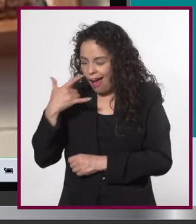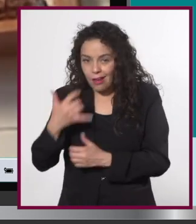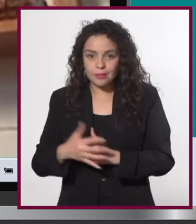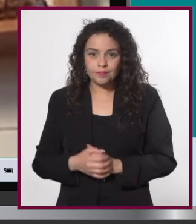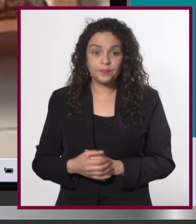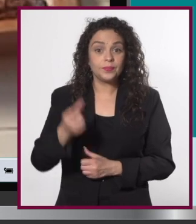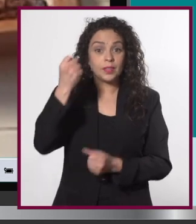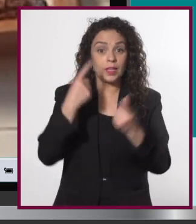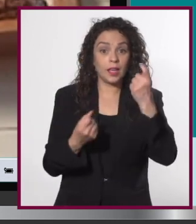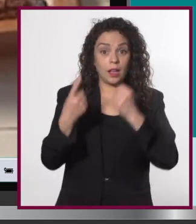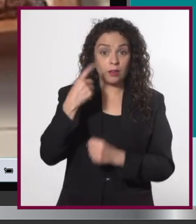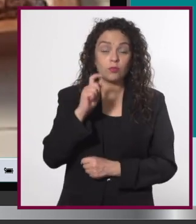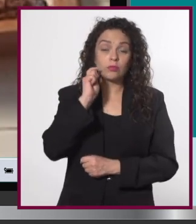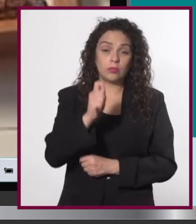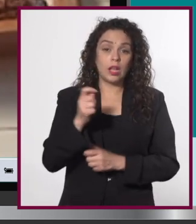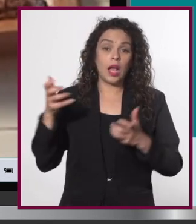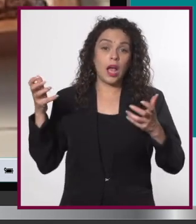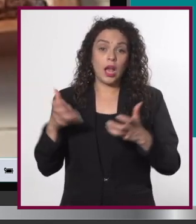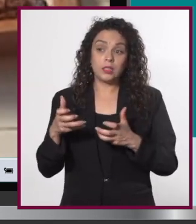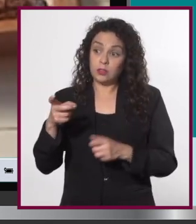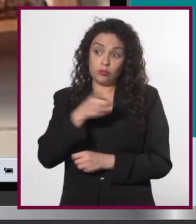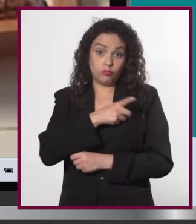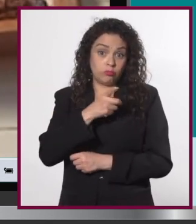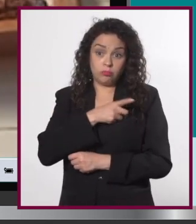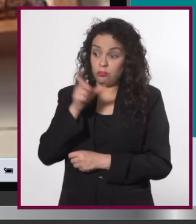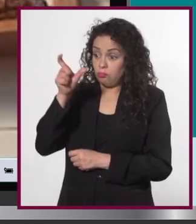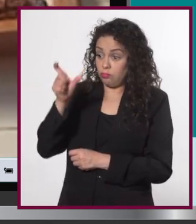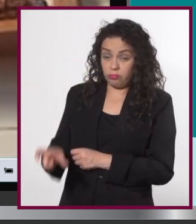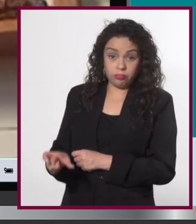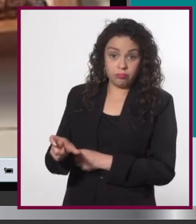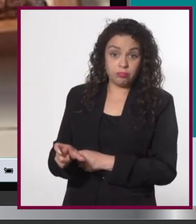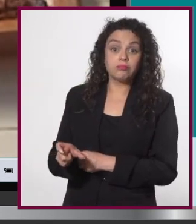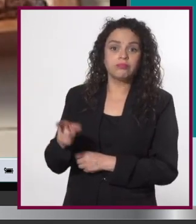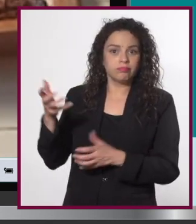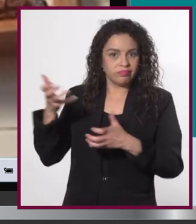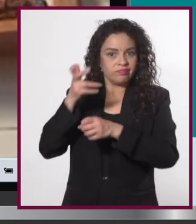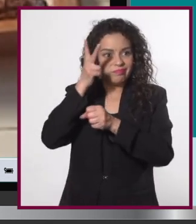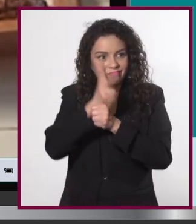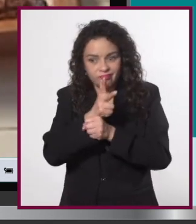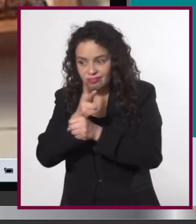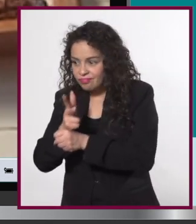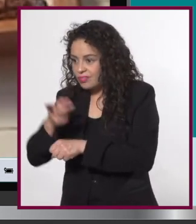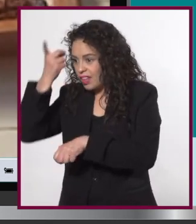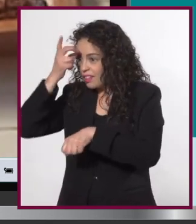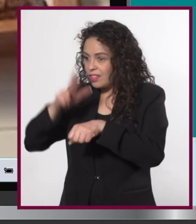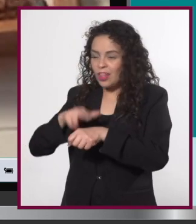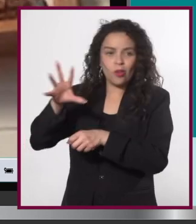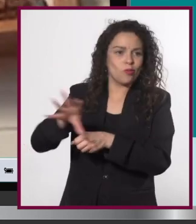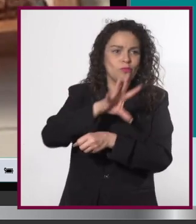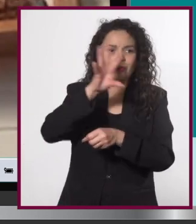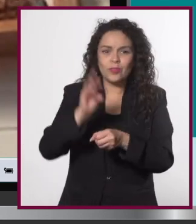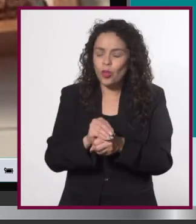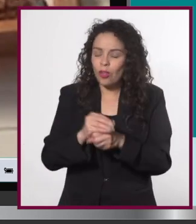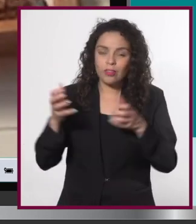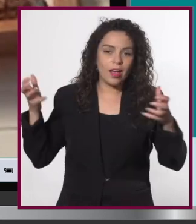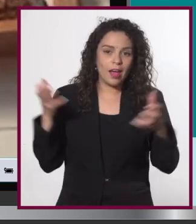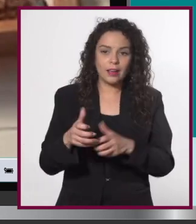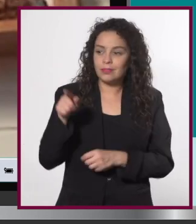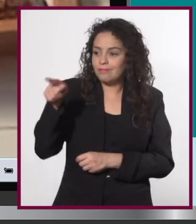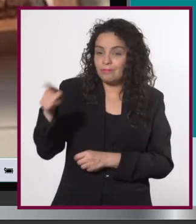muchos documentalistas que también lo hacen ellos solos, ¿no? Ellos mismos hacen la cámara, ellos mismos dirigen, ellos mismos editan, ellos mismos hacen